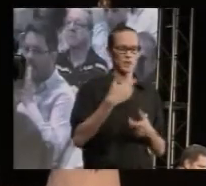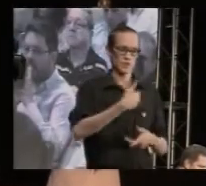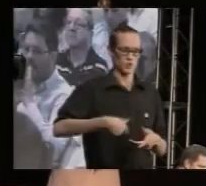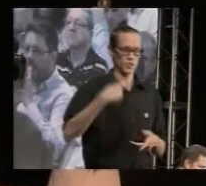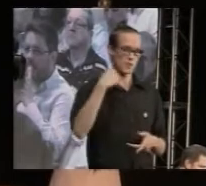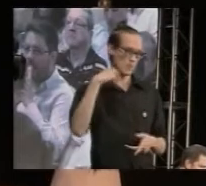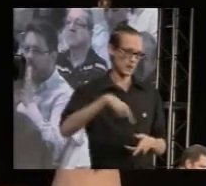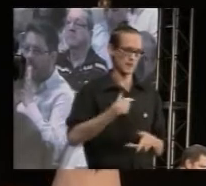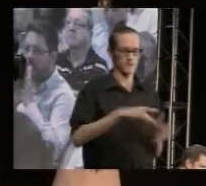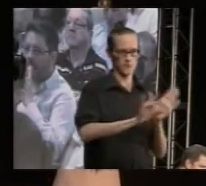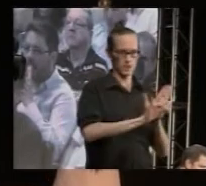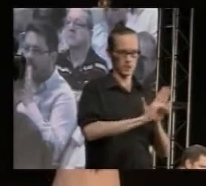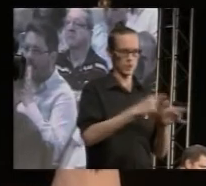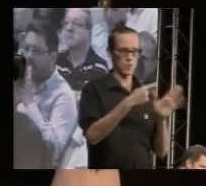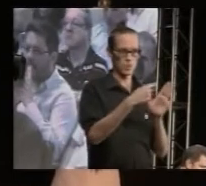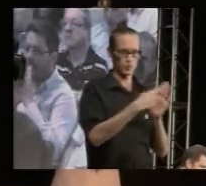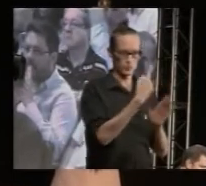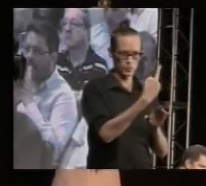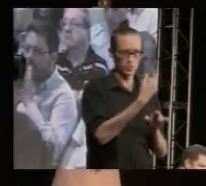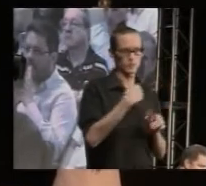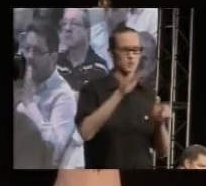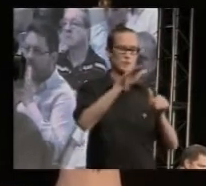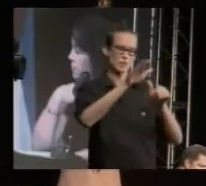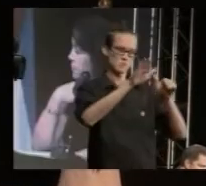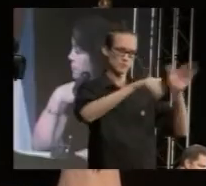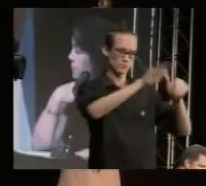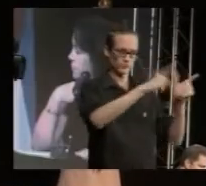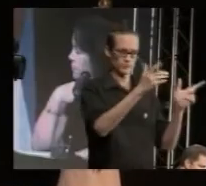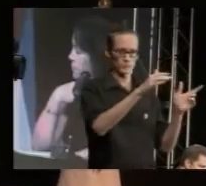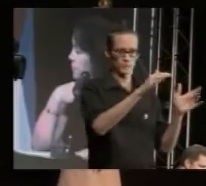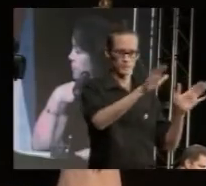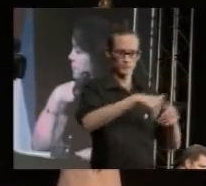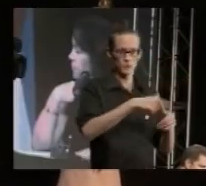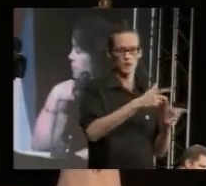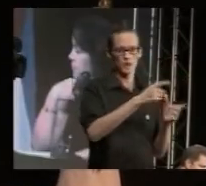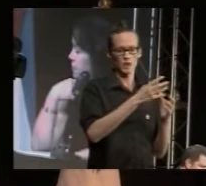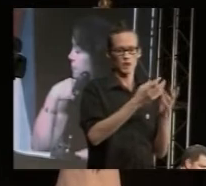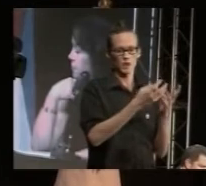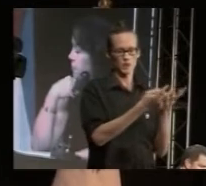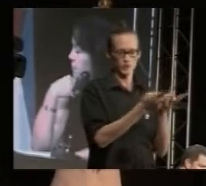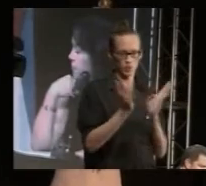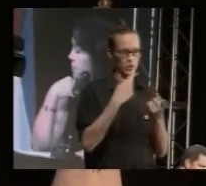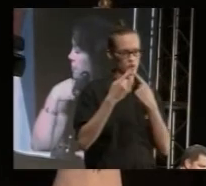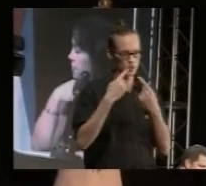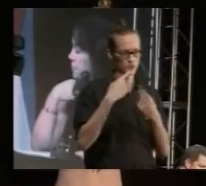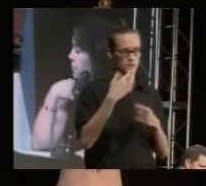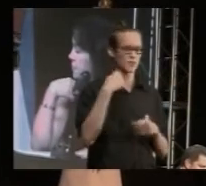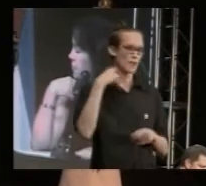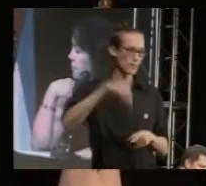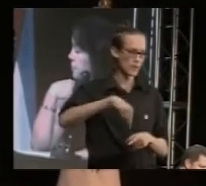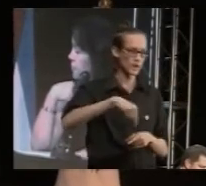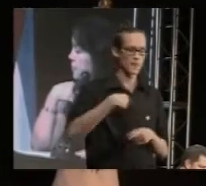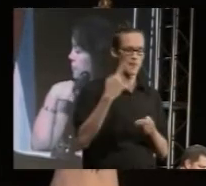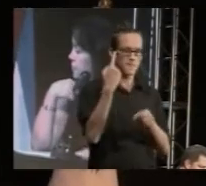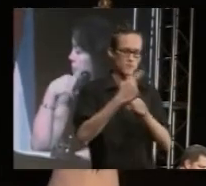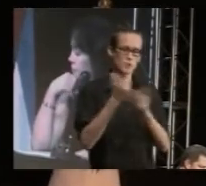decreta. Artículo primero, convócase al Honorable Consejo Deliberante de la Municipalidad de Paraná a la primera sesión ordinaria